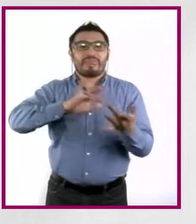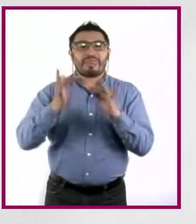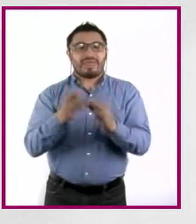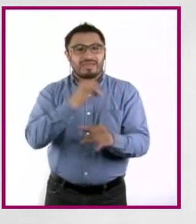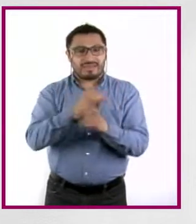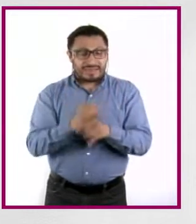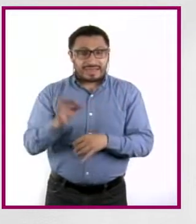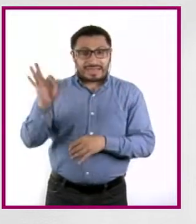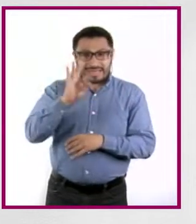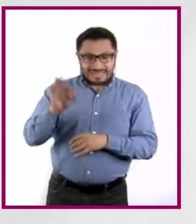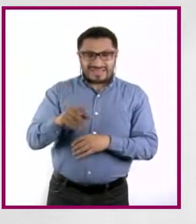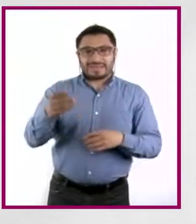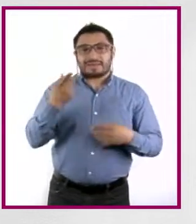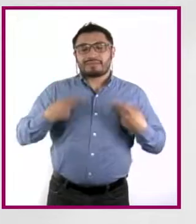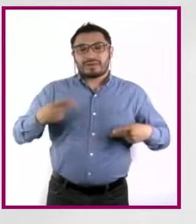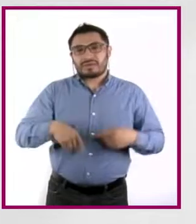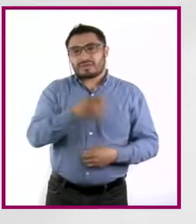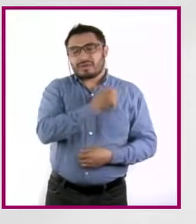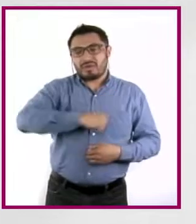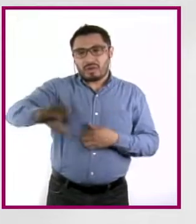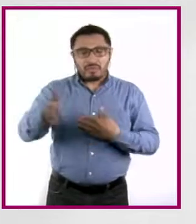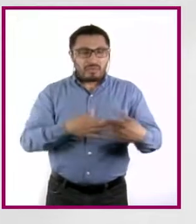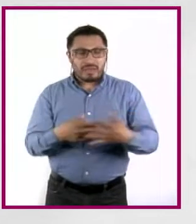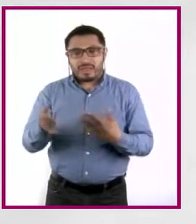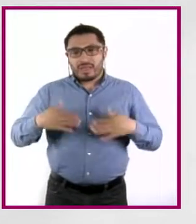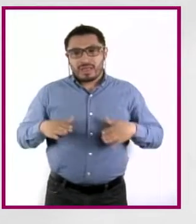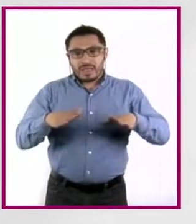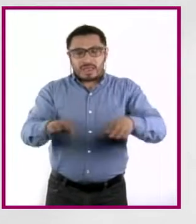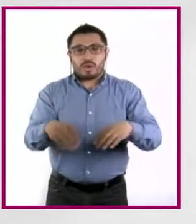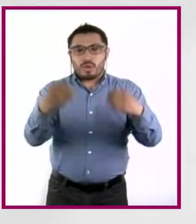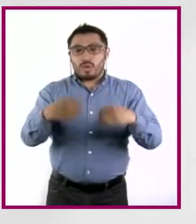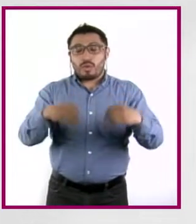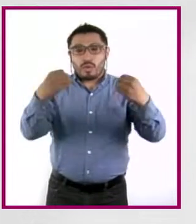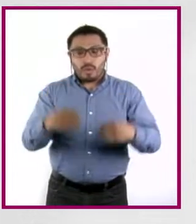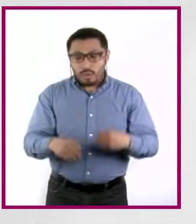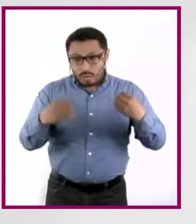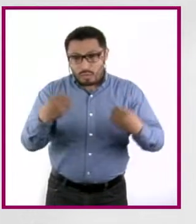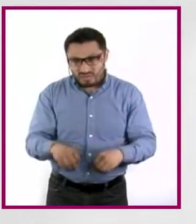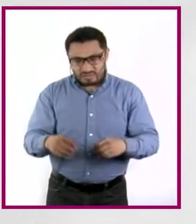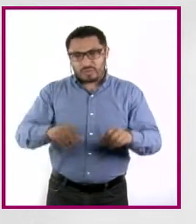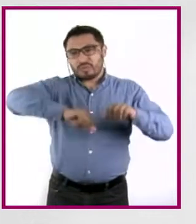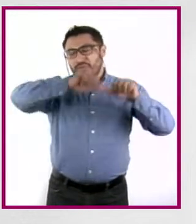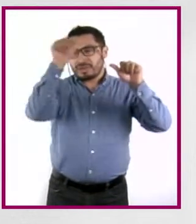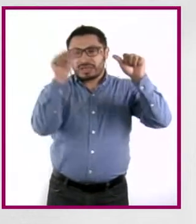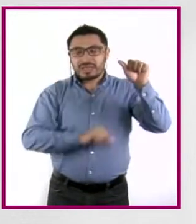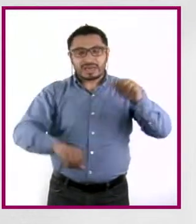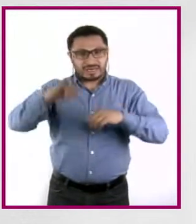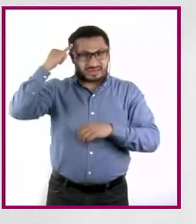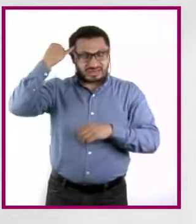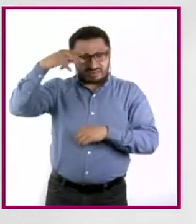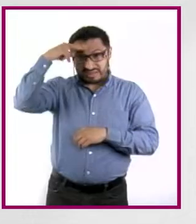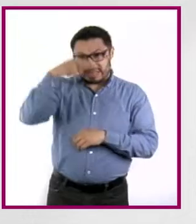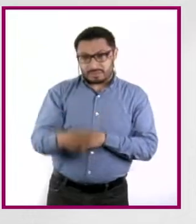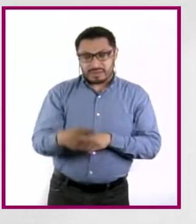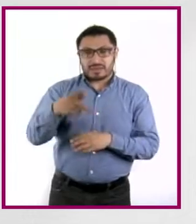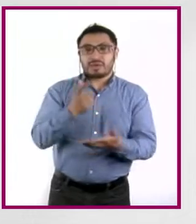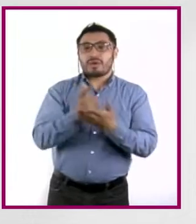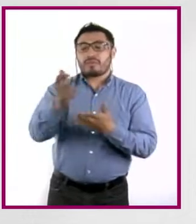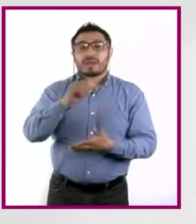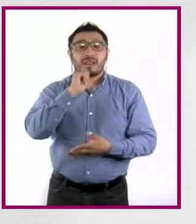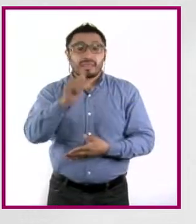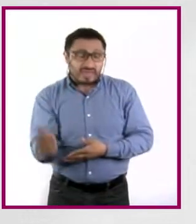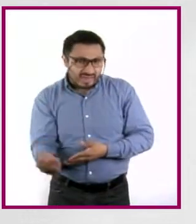de que algunos famosos diseñadores de modas ocupan sin pagar derechos de las creaciones artísticas de los indígenas. Incluso